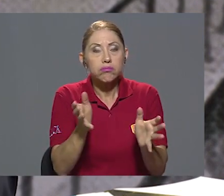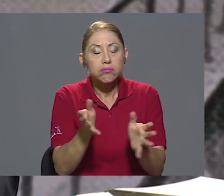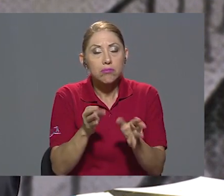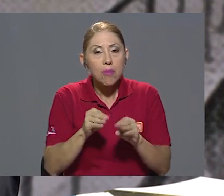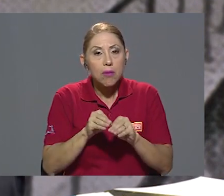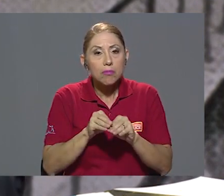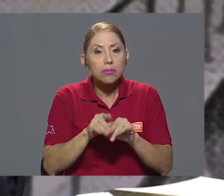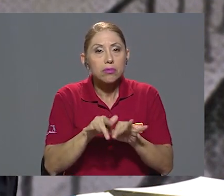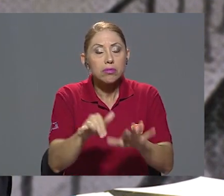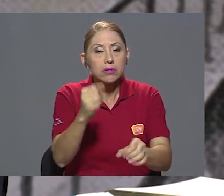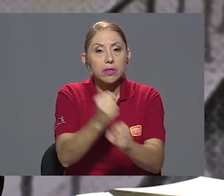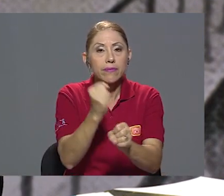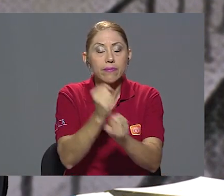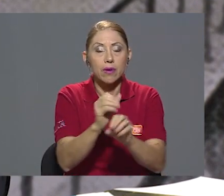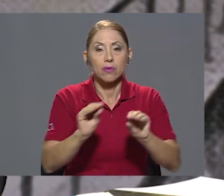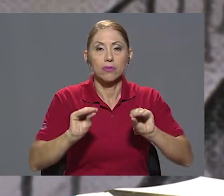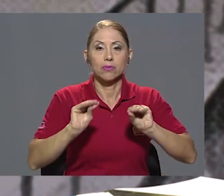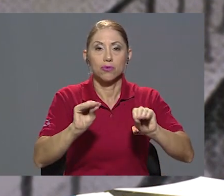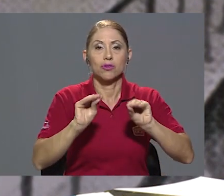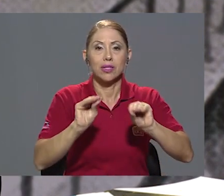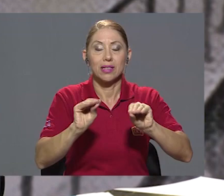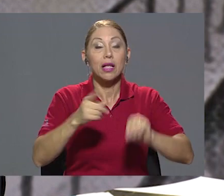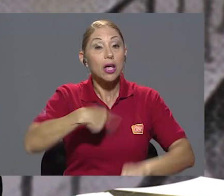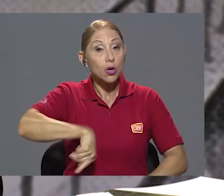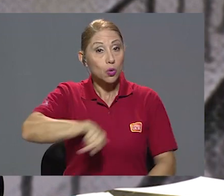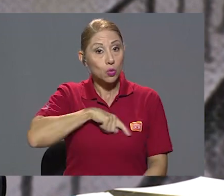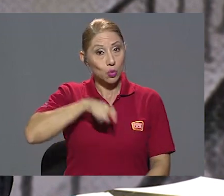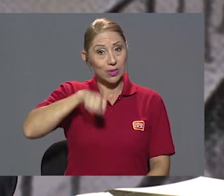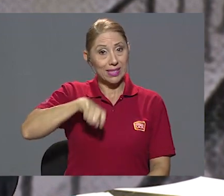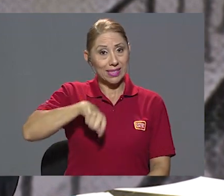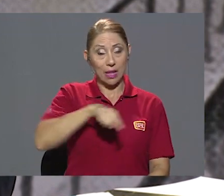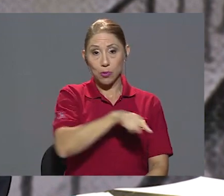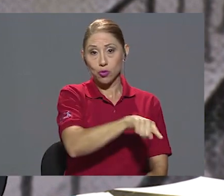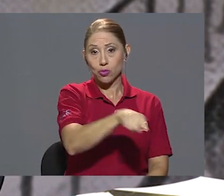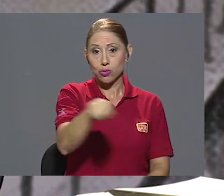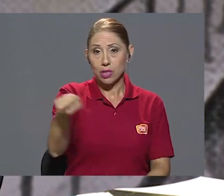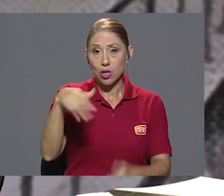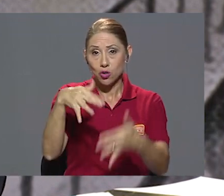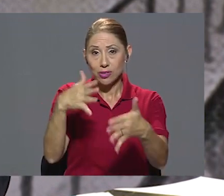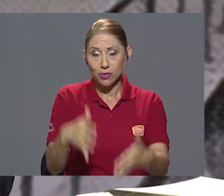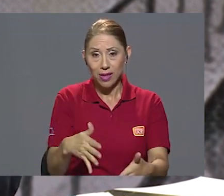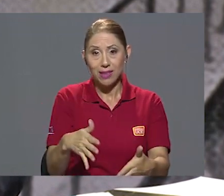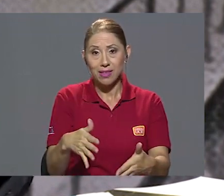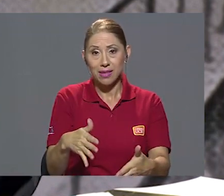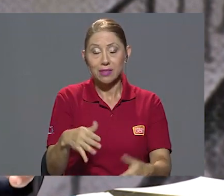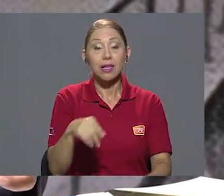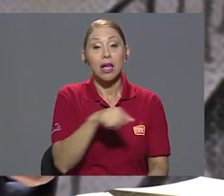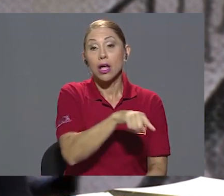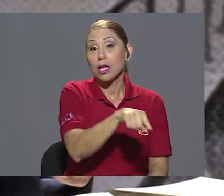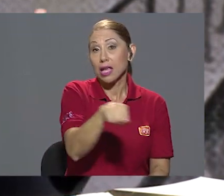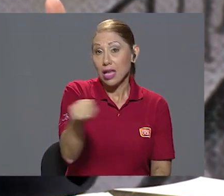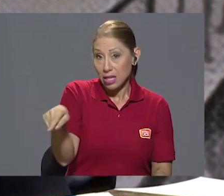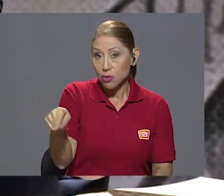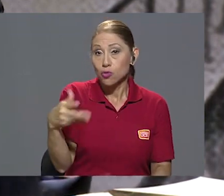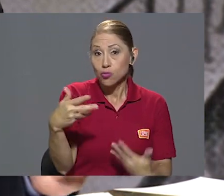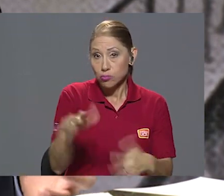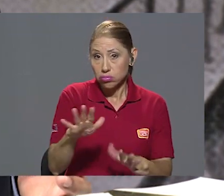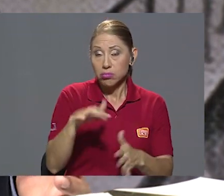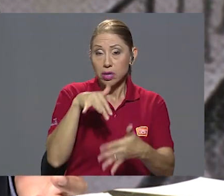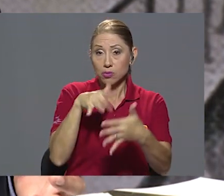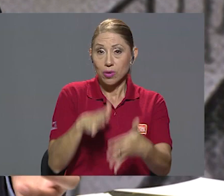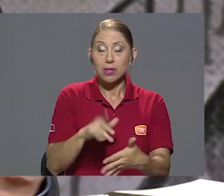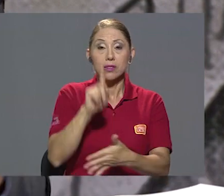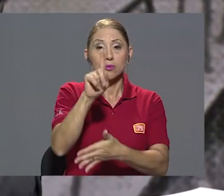docente. Necesitamos que los estudiantes también, sobre todo en la medida que son estudiantes de una